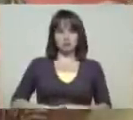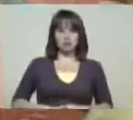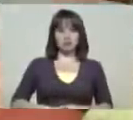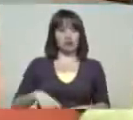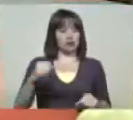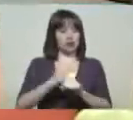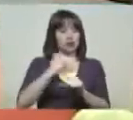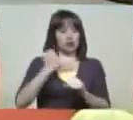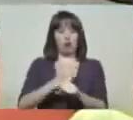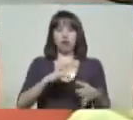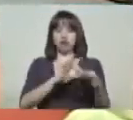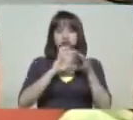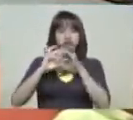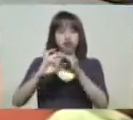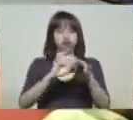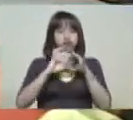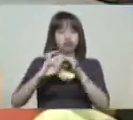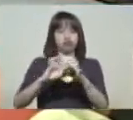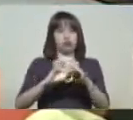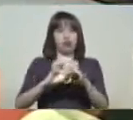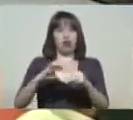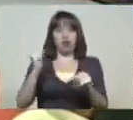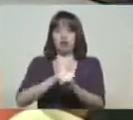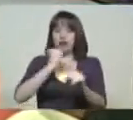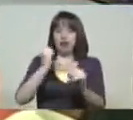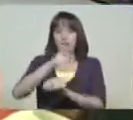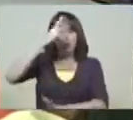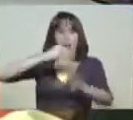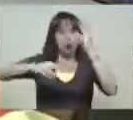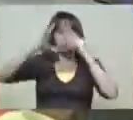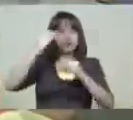Trabajemos por la unión. Por el aprendizaje común,